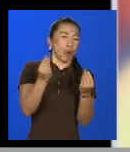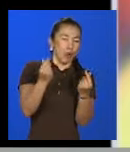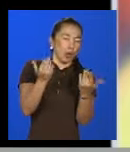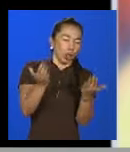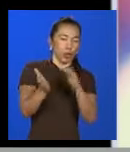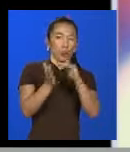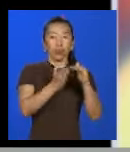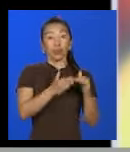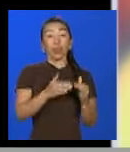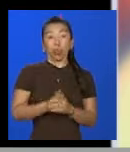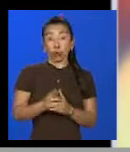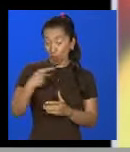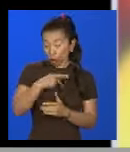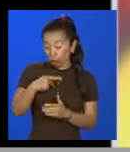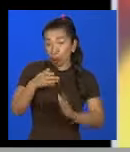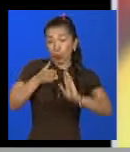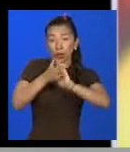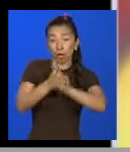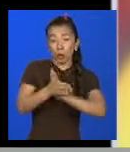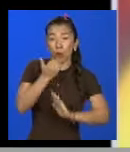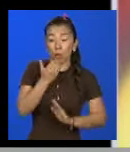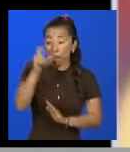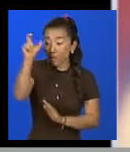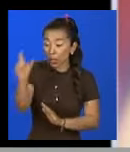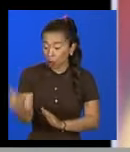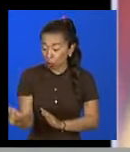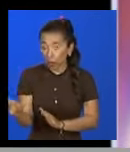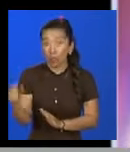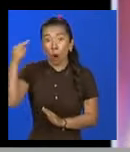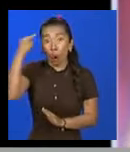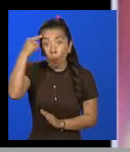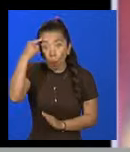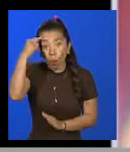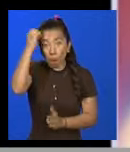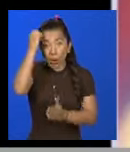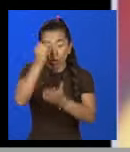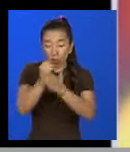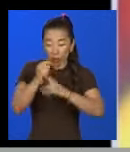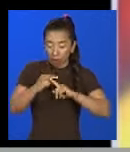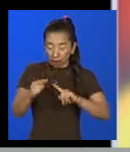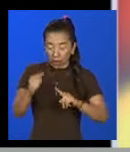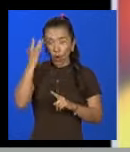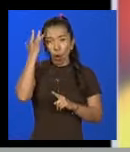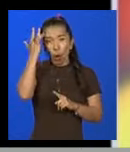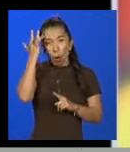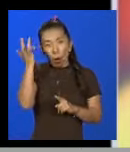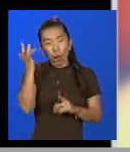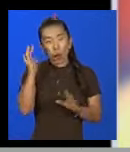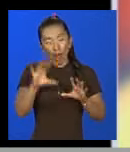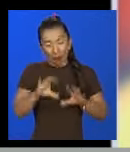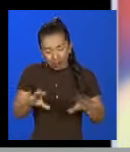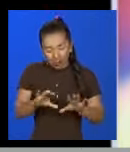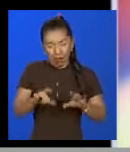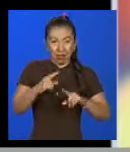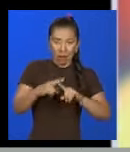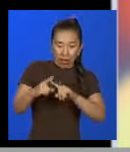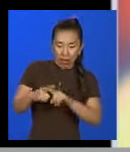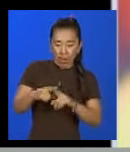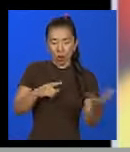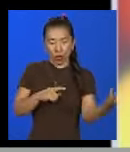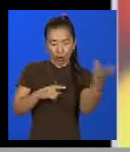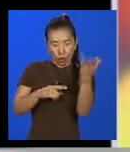estamos hablando de gente que por pensar diferente, por desarrollar una actividad que para algunos sectores de